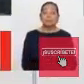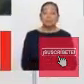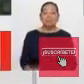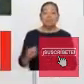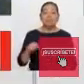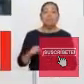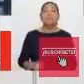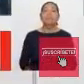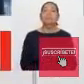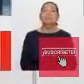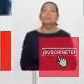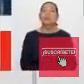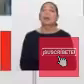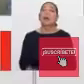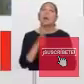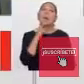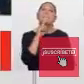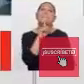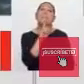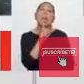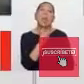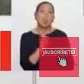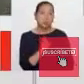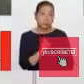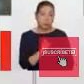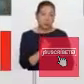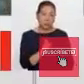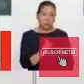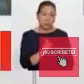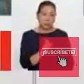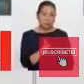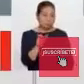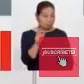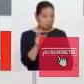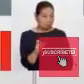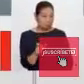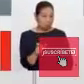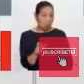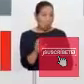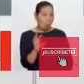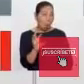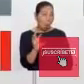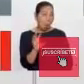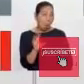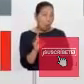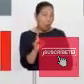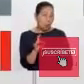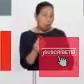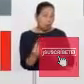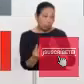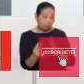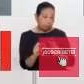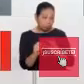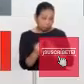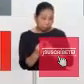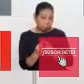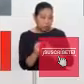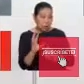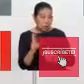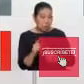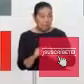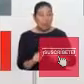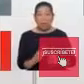Así es. Bien, general, respecto a estos sujetos, estamos hablando de unos 8 a 13 integrantes de esta organización